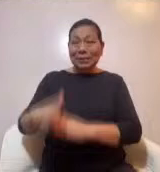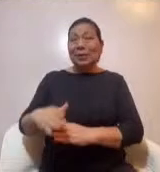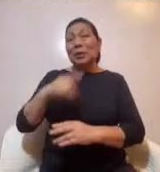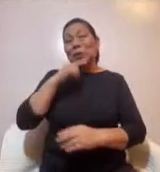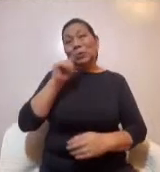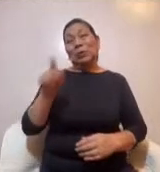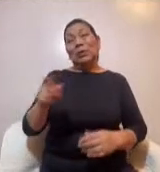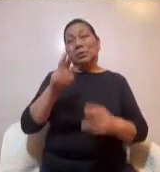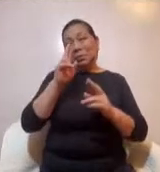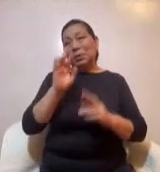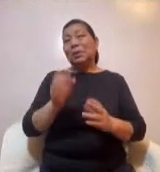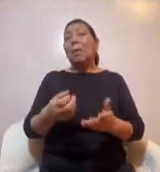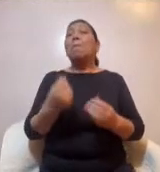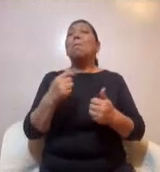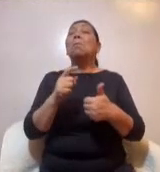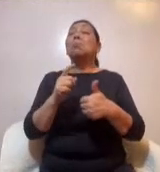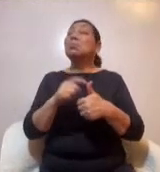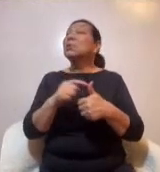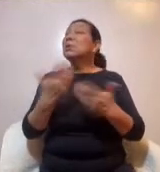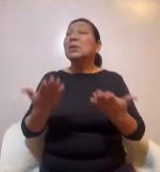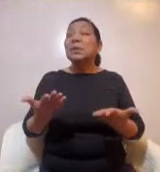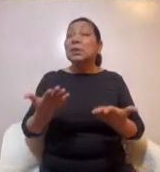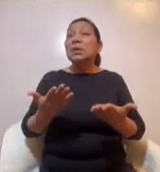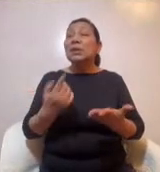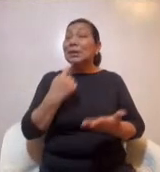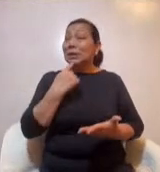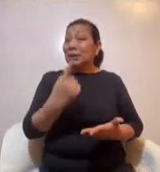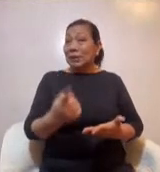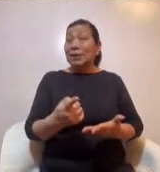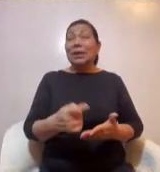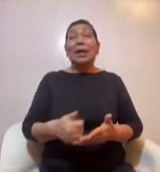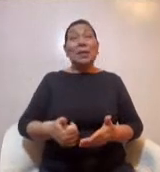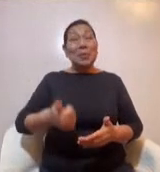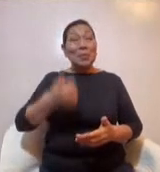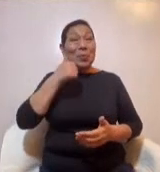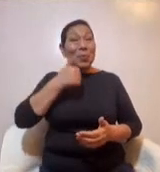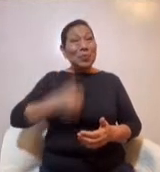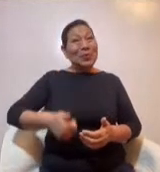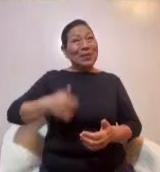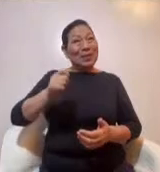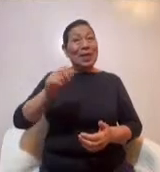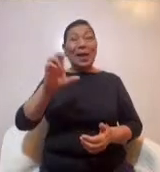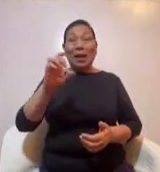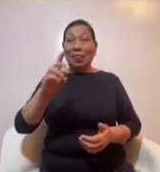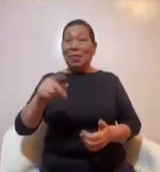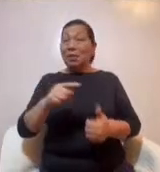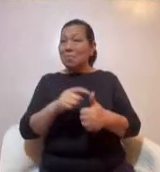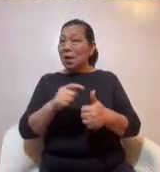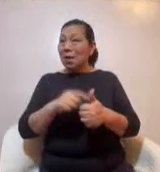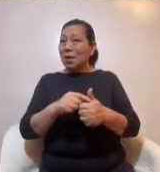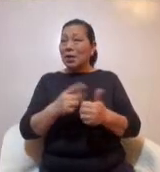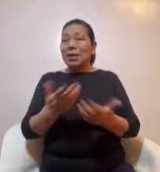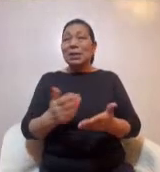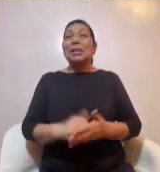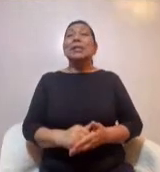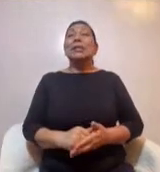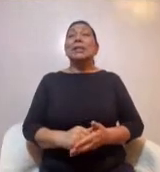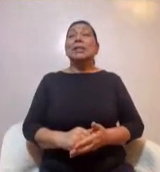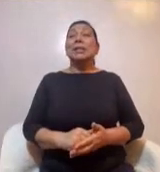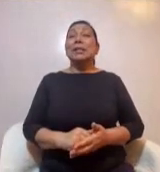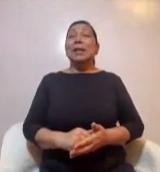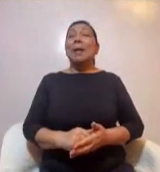discriminación o este tipo de grado de vulnerabilidad, ¿no? Primero porque efectivamente, y como menciona también la magistrada, parten